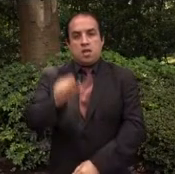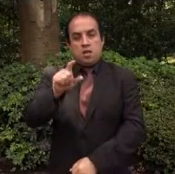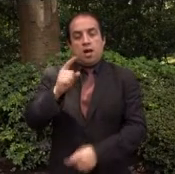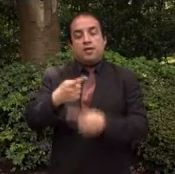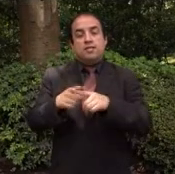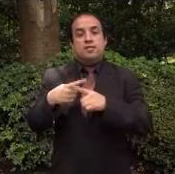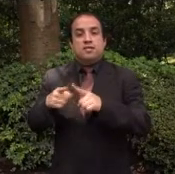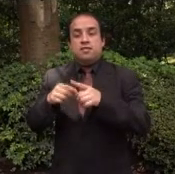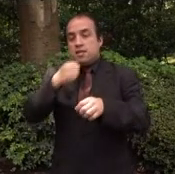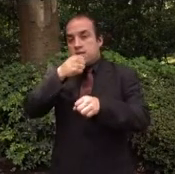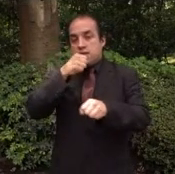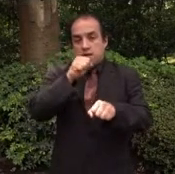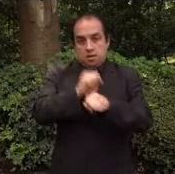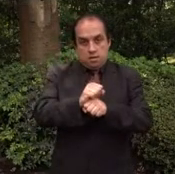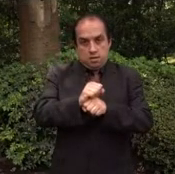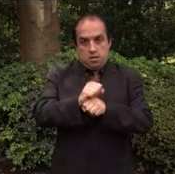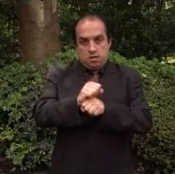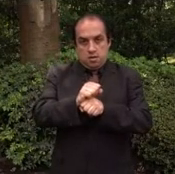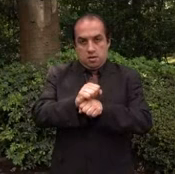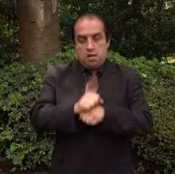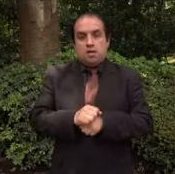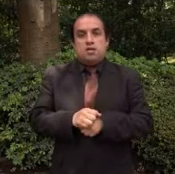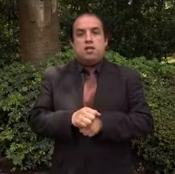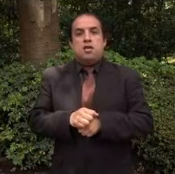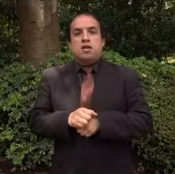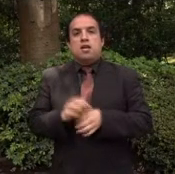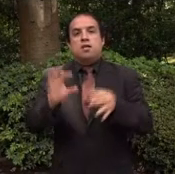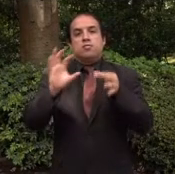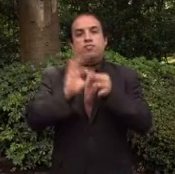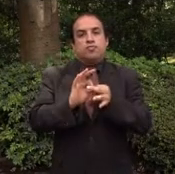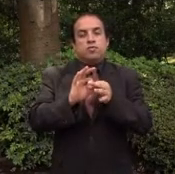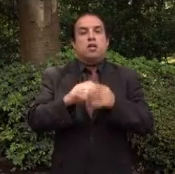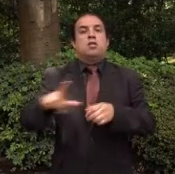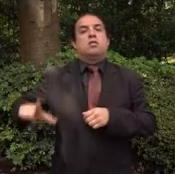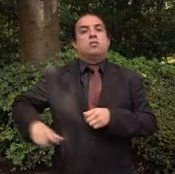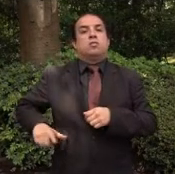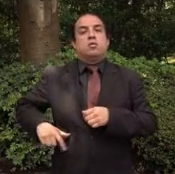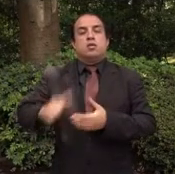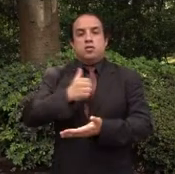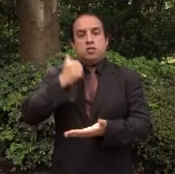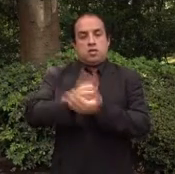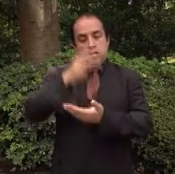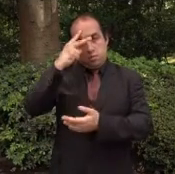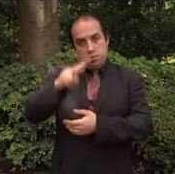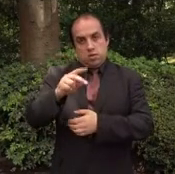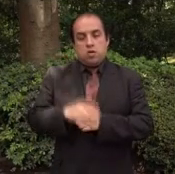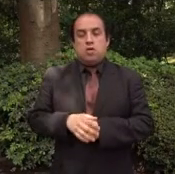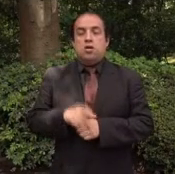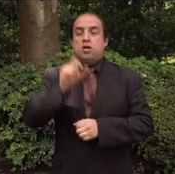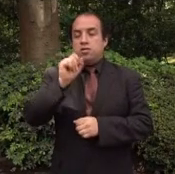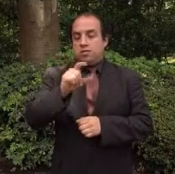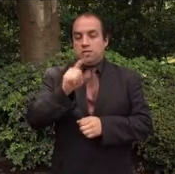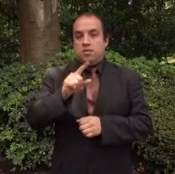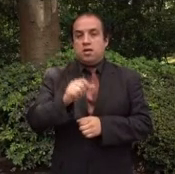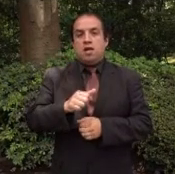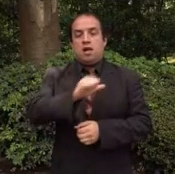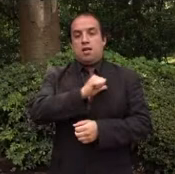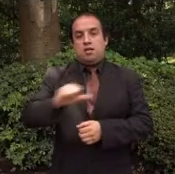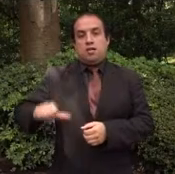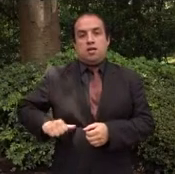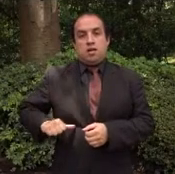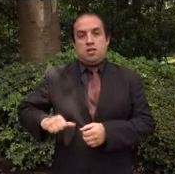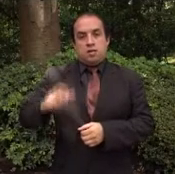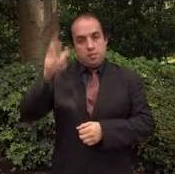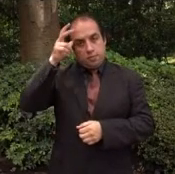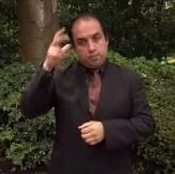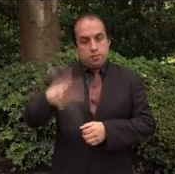distintas secretarías que forman parte del gobierno de la Ciudad de México, que han contribuido, y por supuesto a la Alcaldía Miguel Hidalgo, que